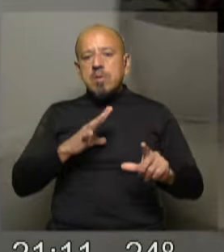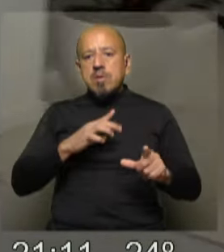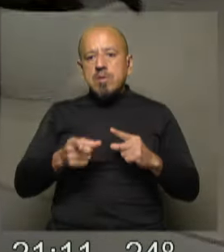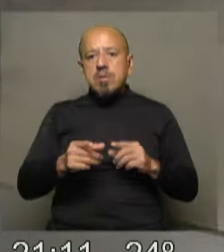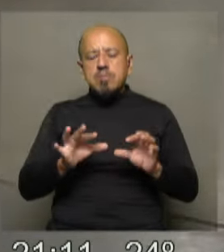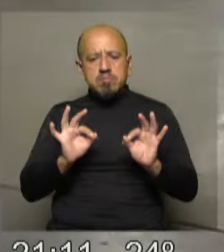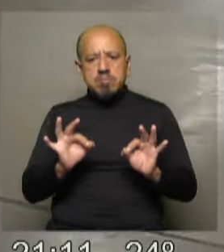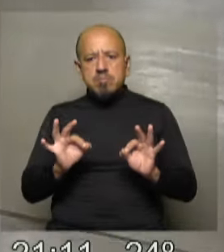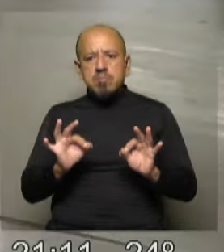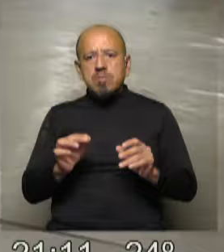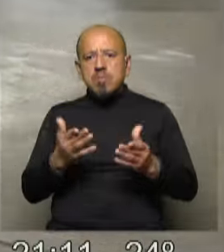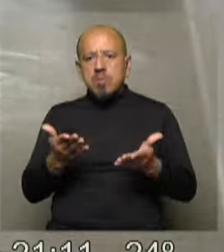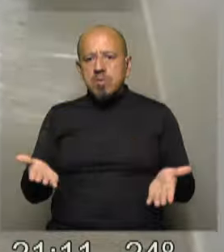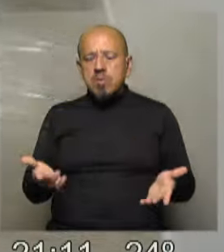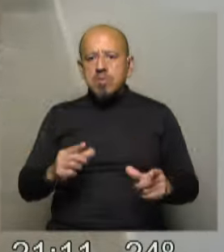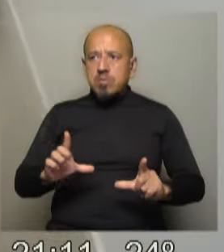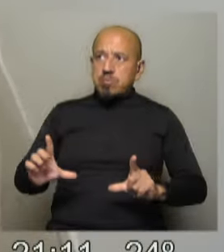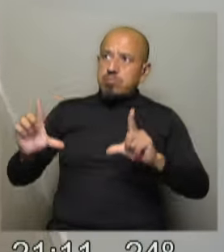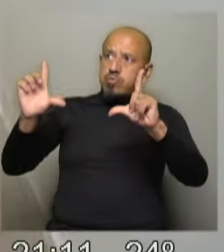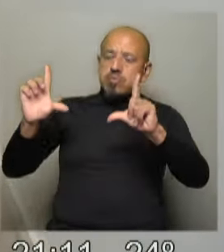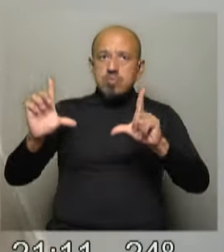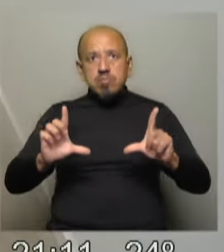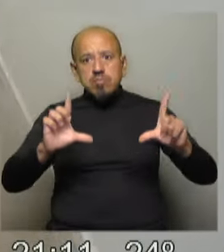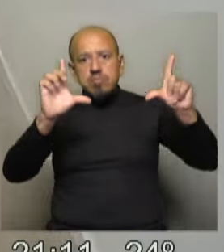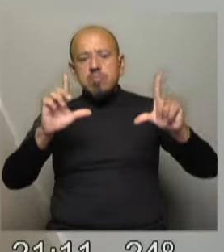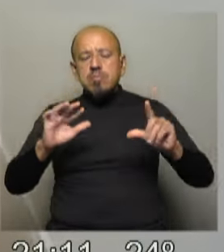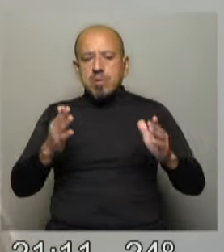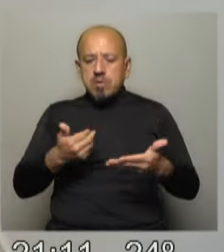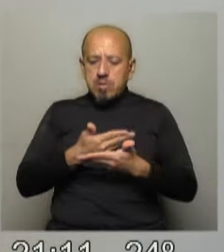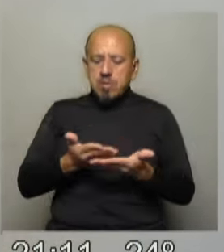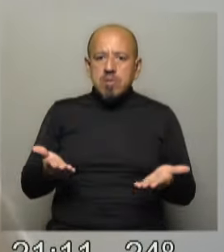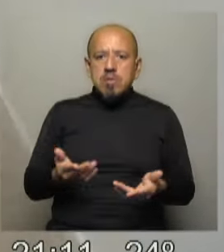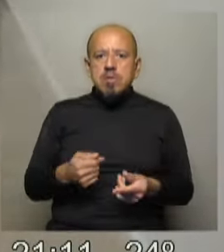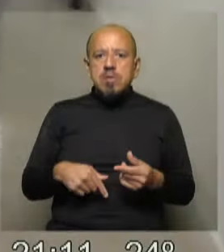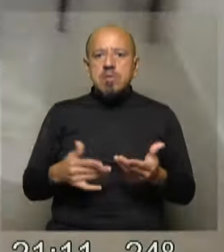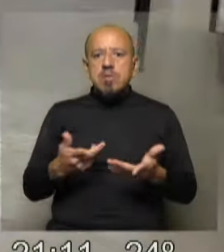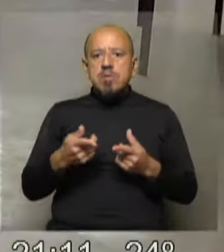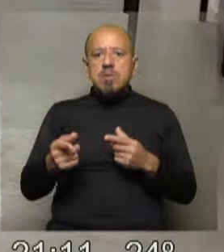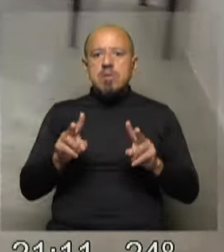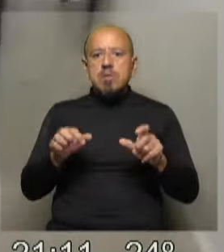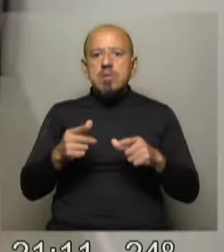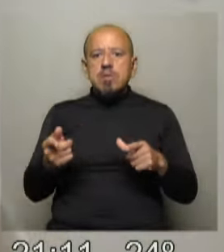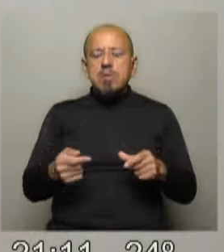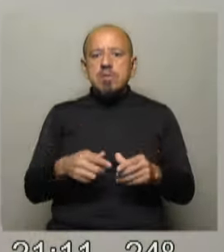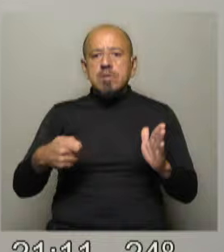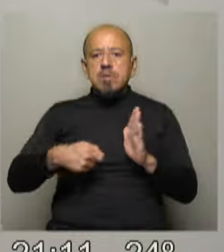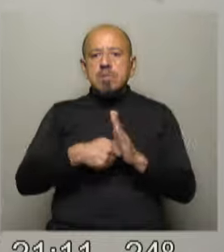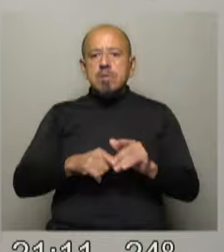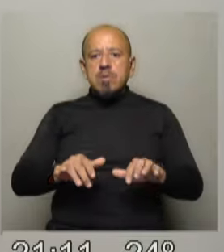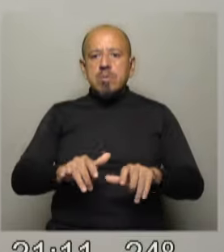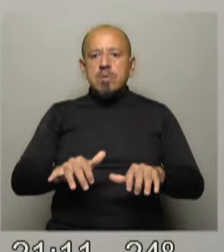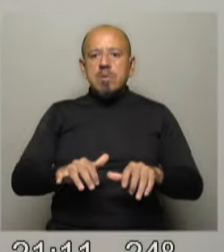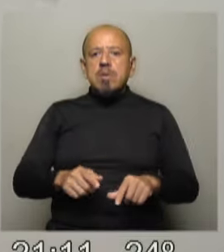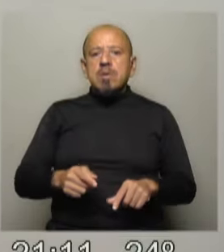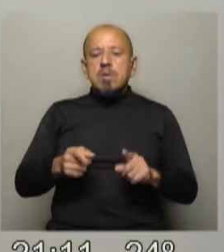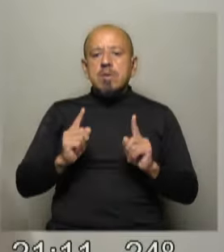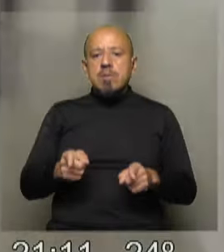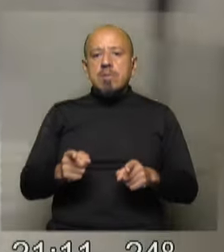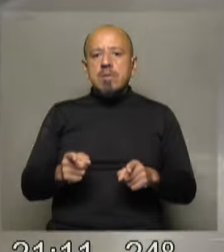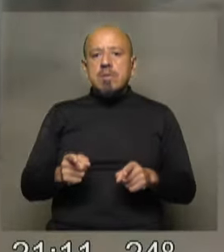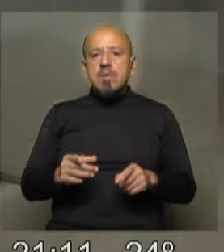bien equipadas, con grandes televisores para poder hacer presentaciones. Ya casi no se está usando el cañón, ahora se usa el pendrive y la computadora. También después de